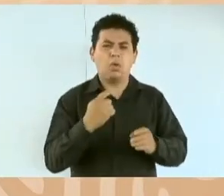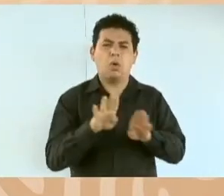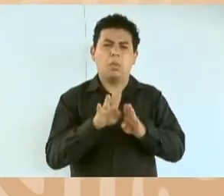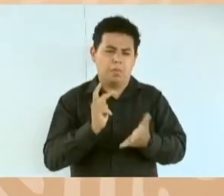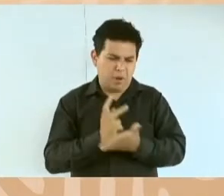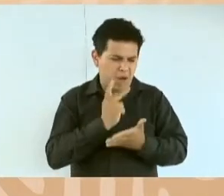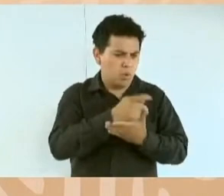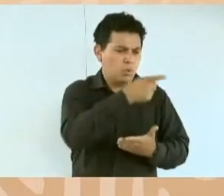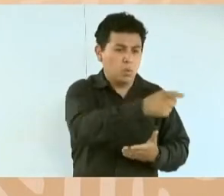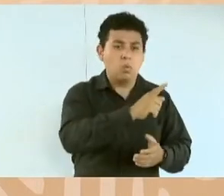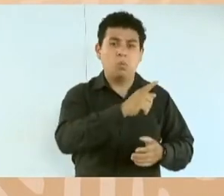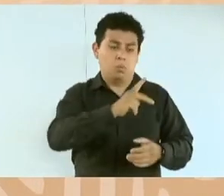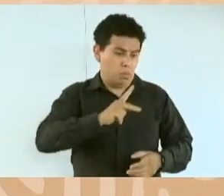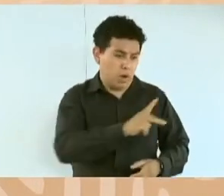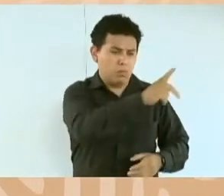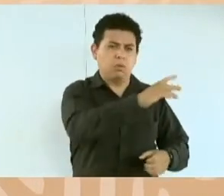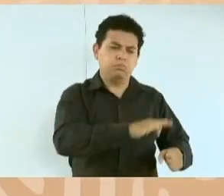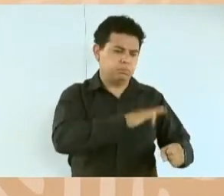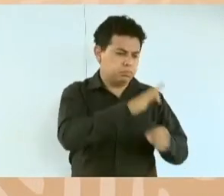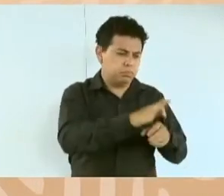al pueblo.